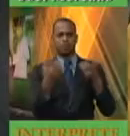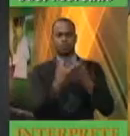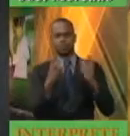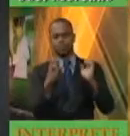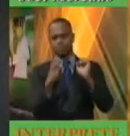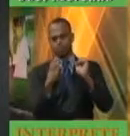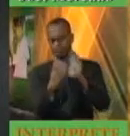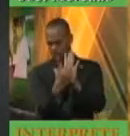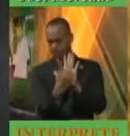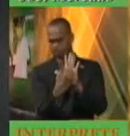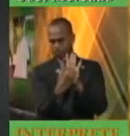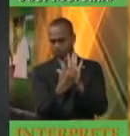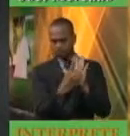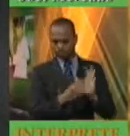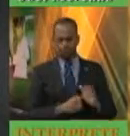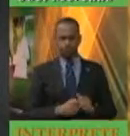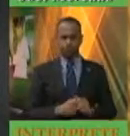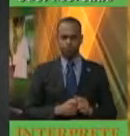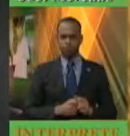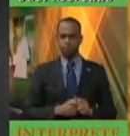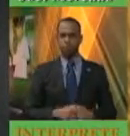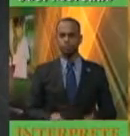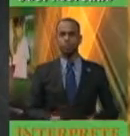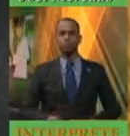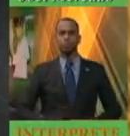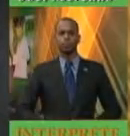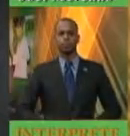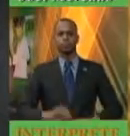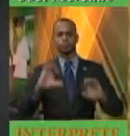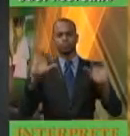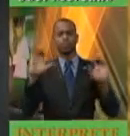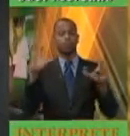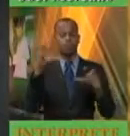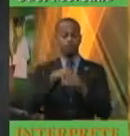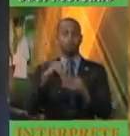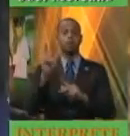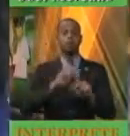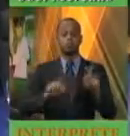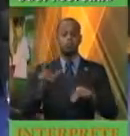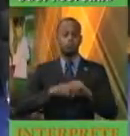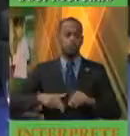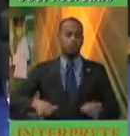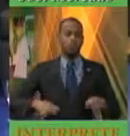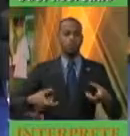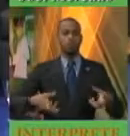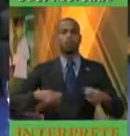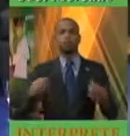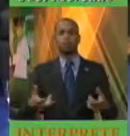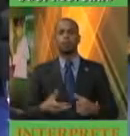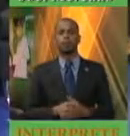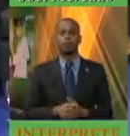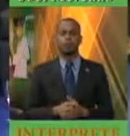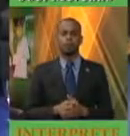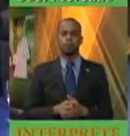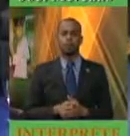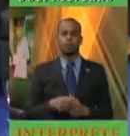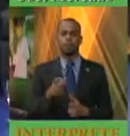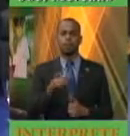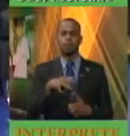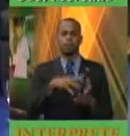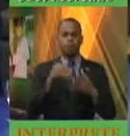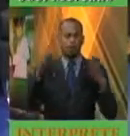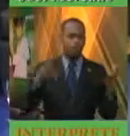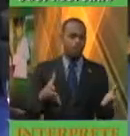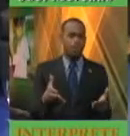la discapacidad. Que aparezcan inclusivo. Personas en silla de ruedas, como